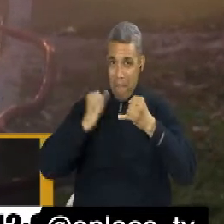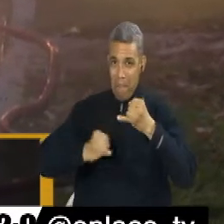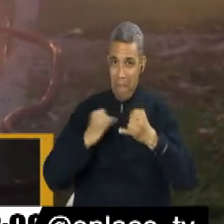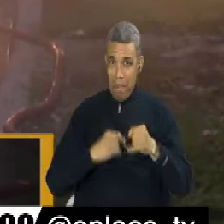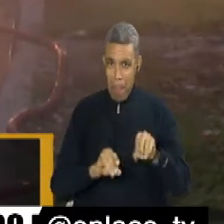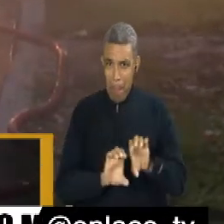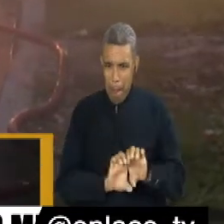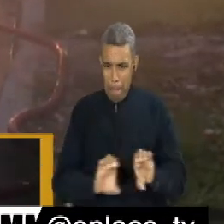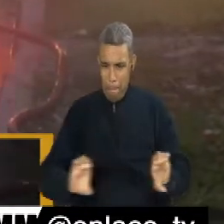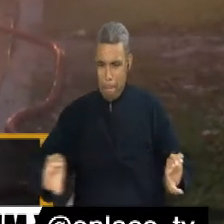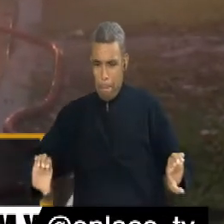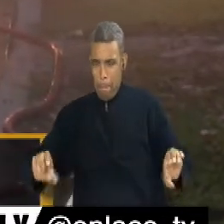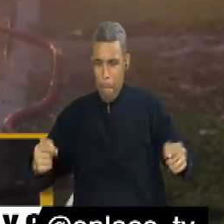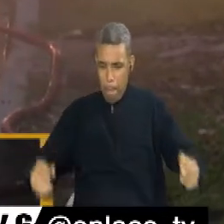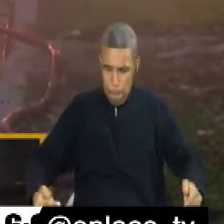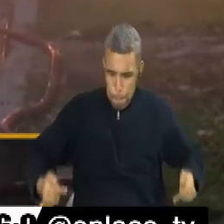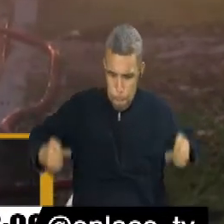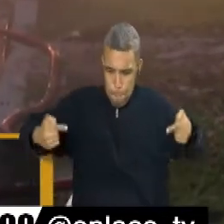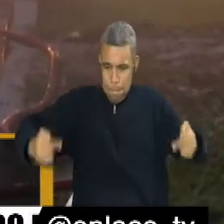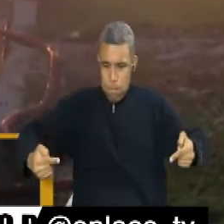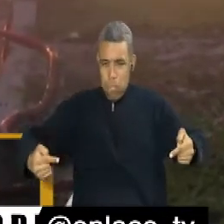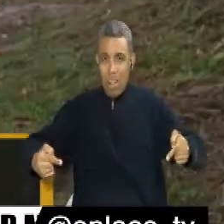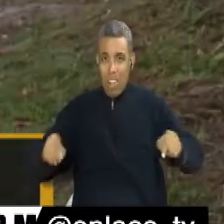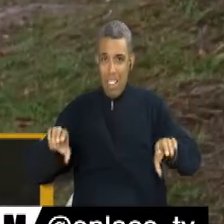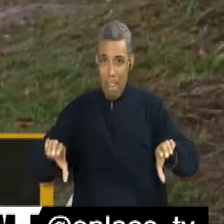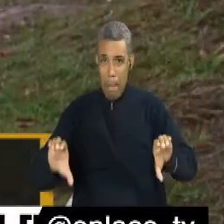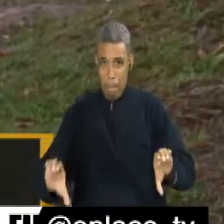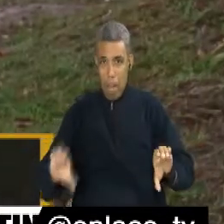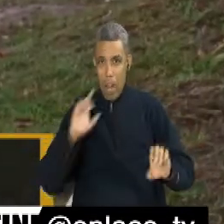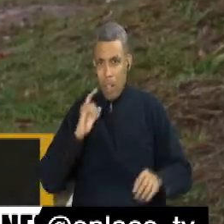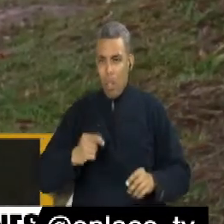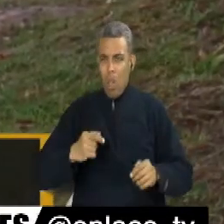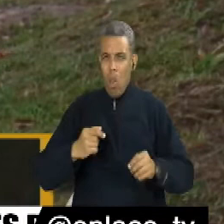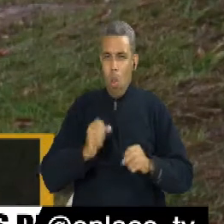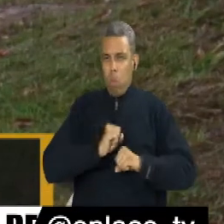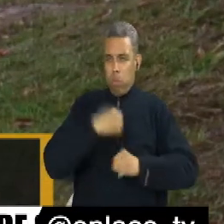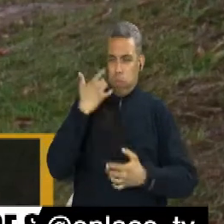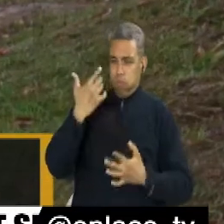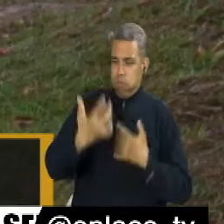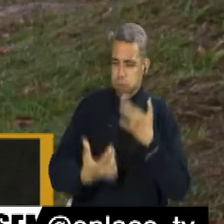completamente. Este tractocamión de marca Kenworth, de placa T,